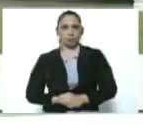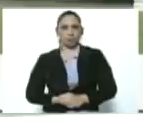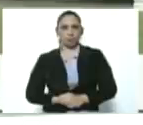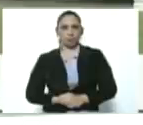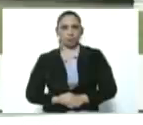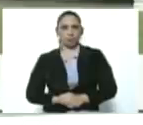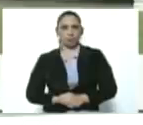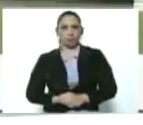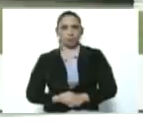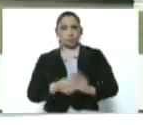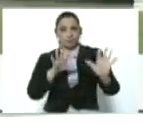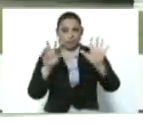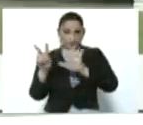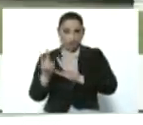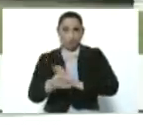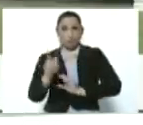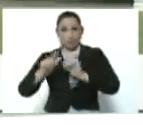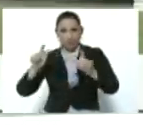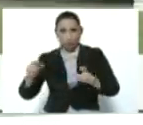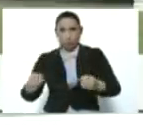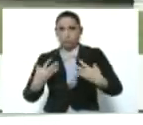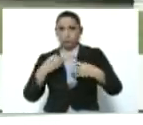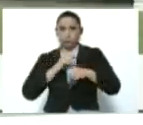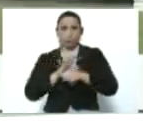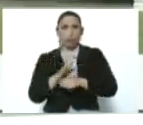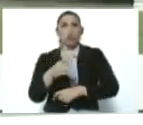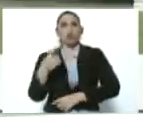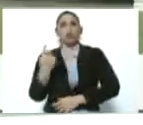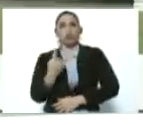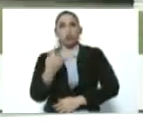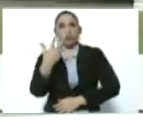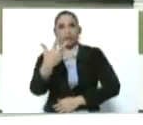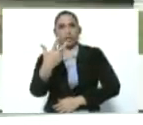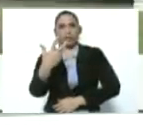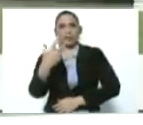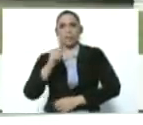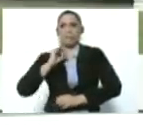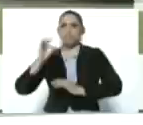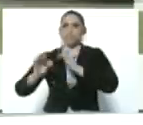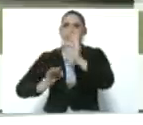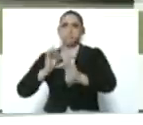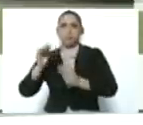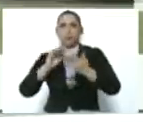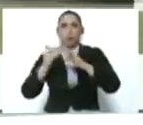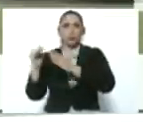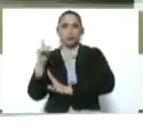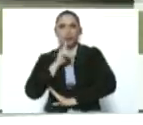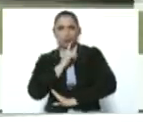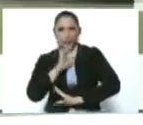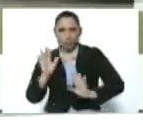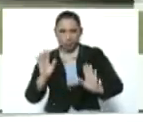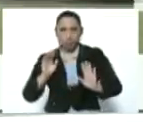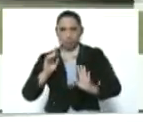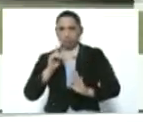de estos 17 sólo tres son casos comunitarios llamados comunitarios